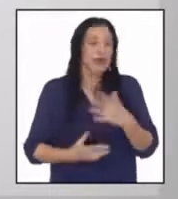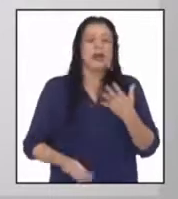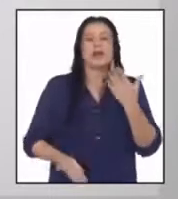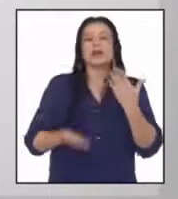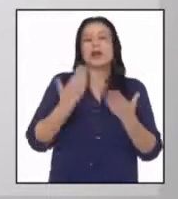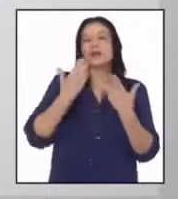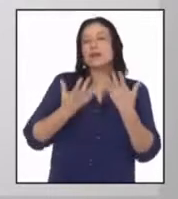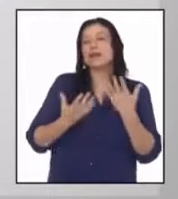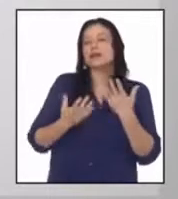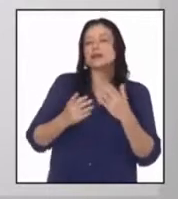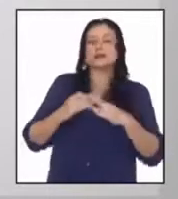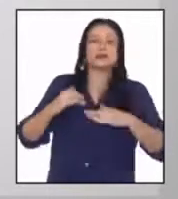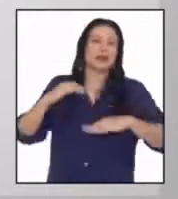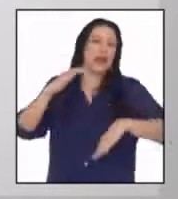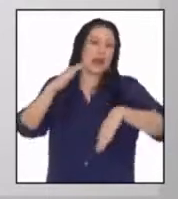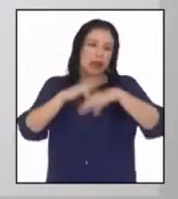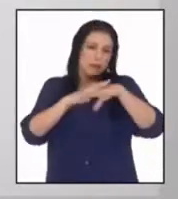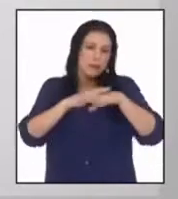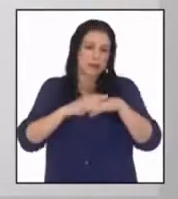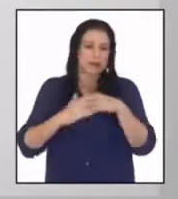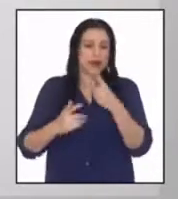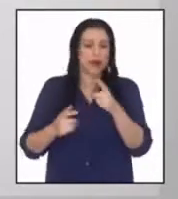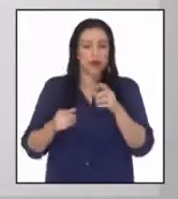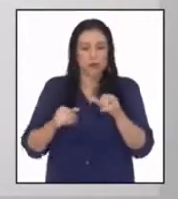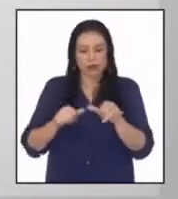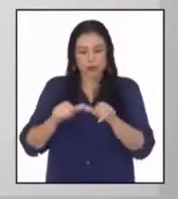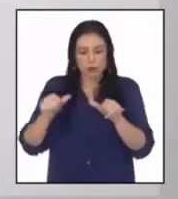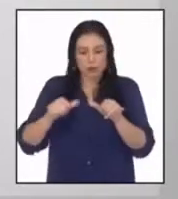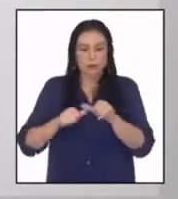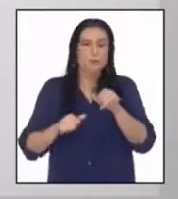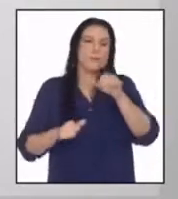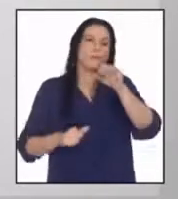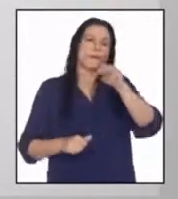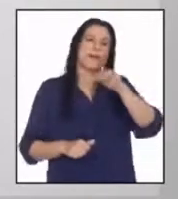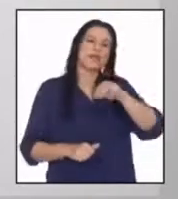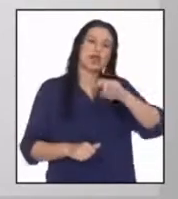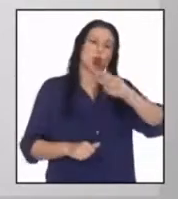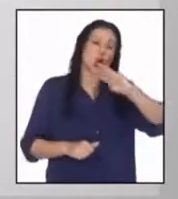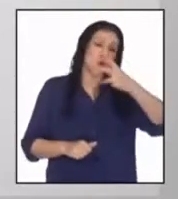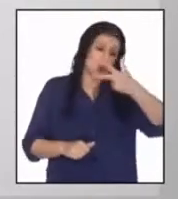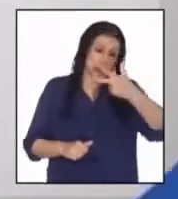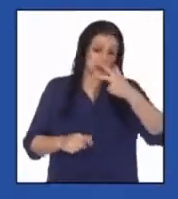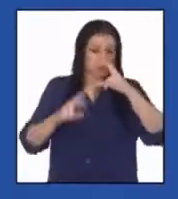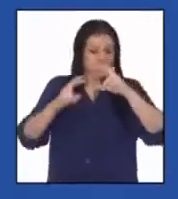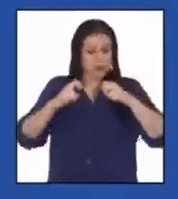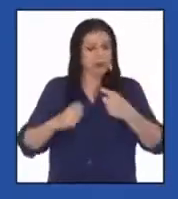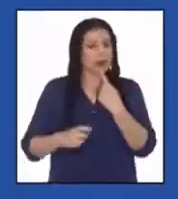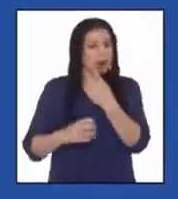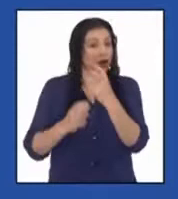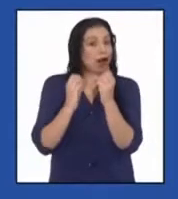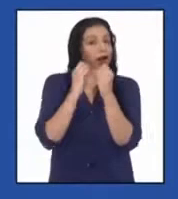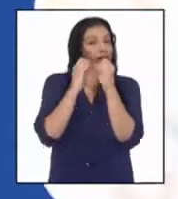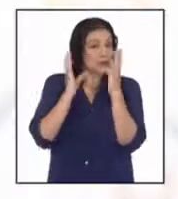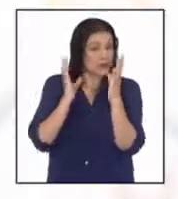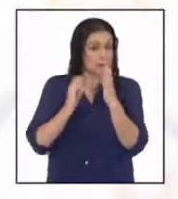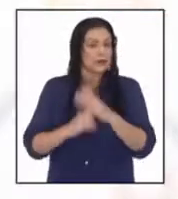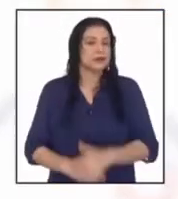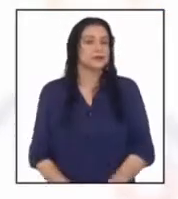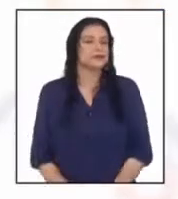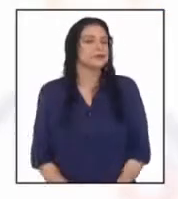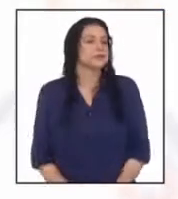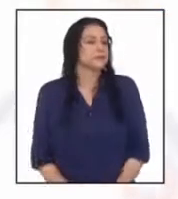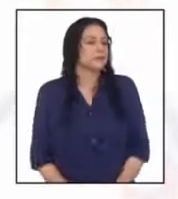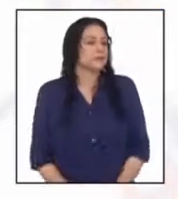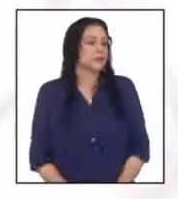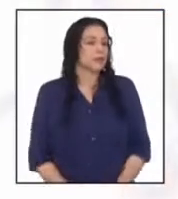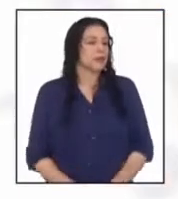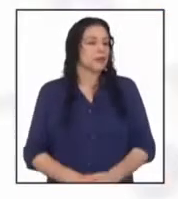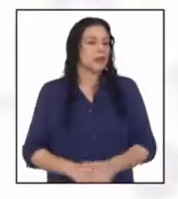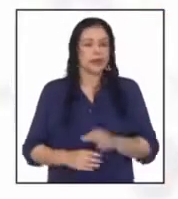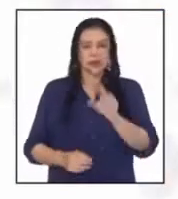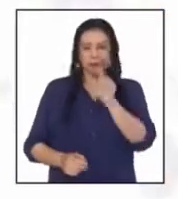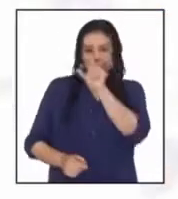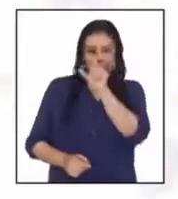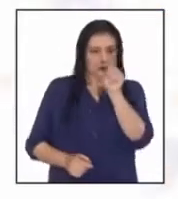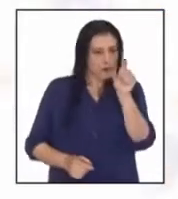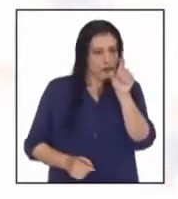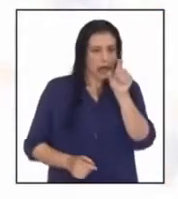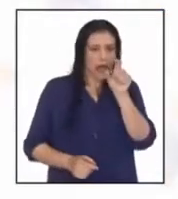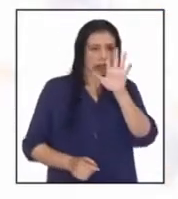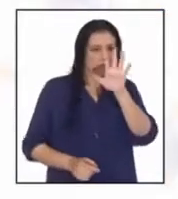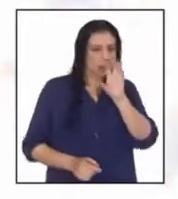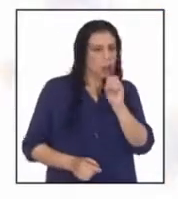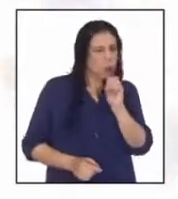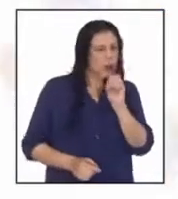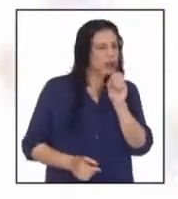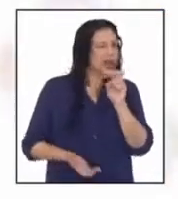lo mucho en una concentración de 1 metro cúbico analizado diariamente. Se ubica en el valor 50.